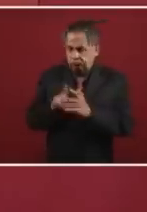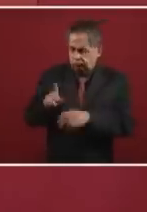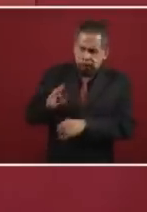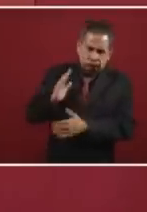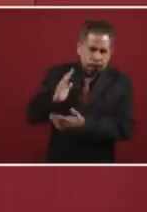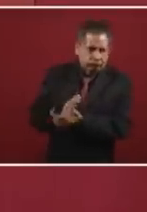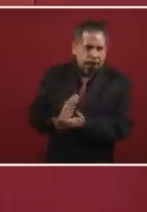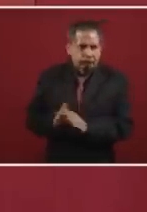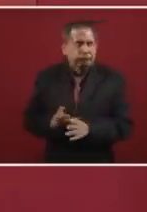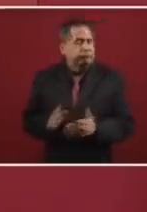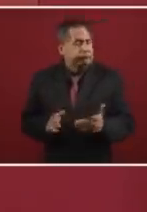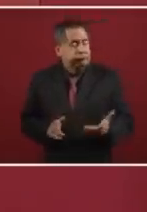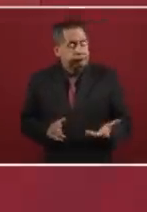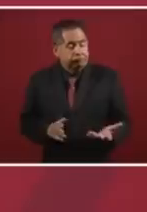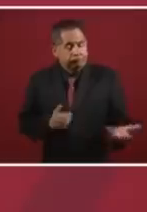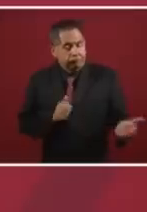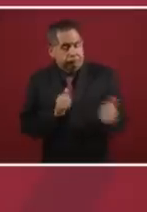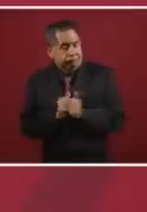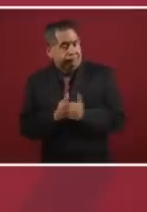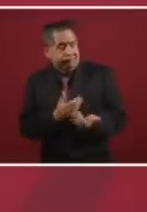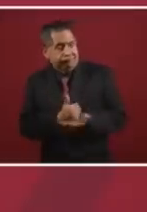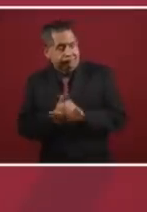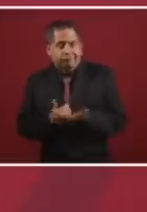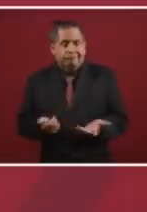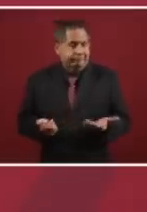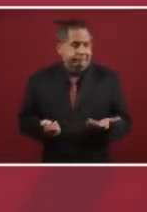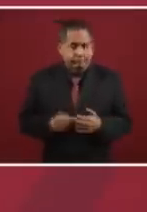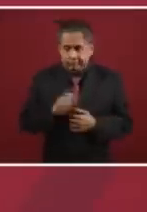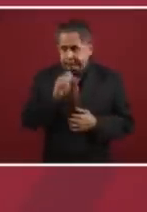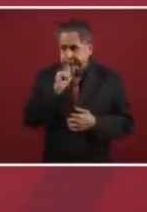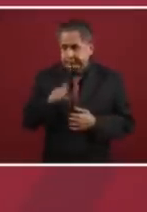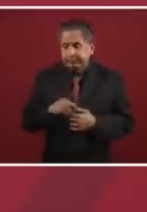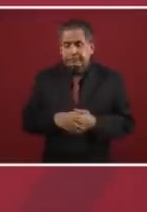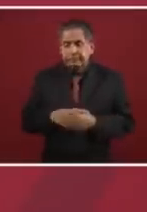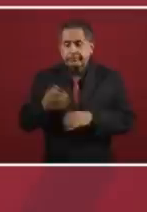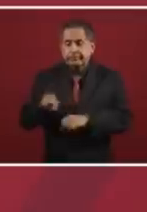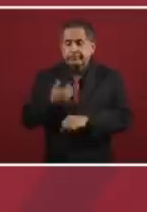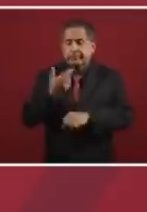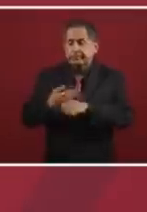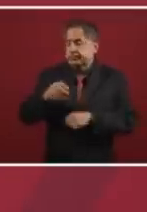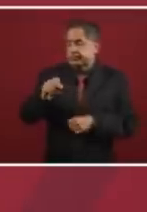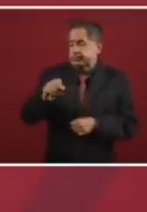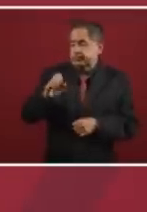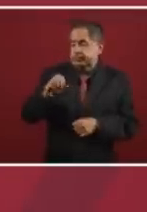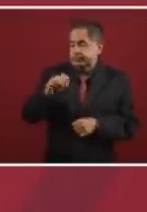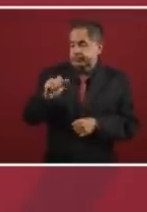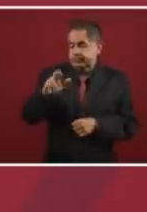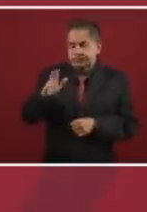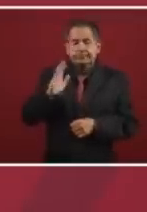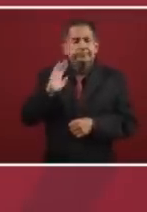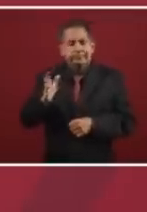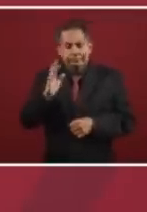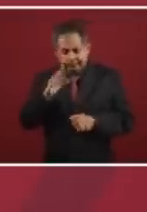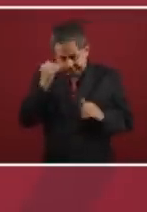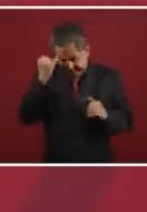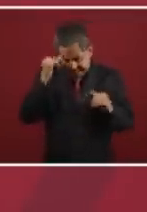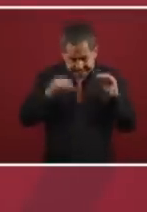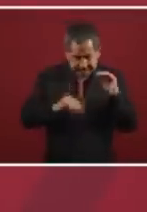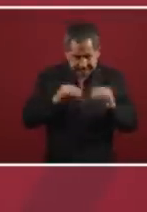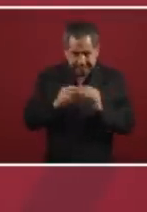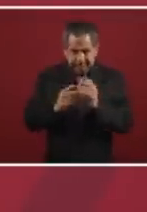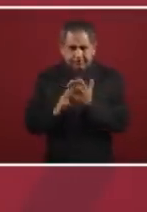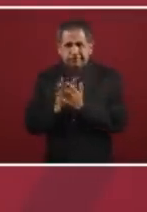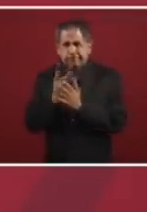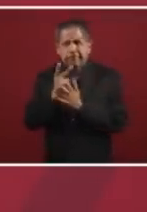en el caso la secretaria de marina ya está fabricando sarga